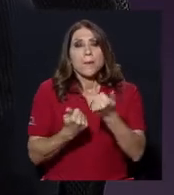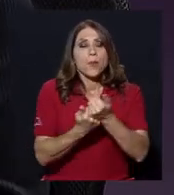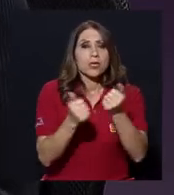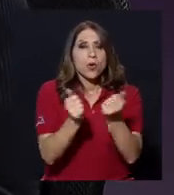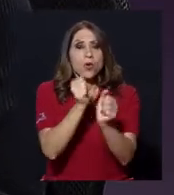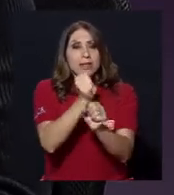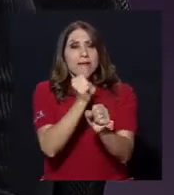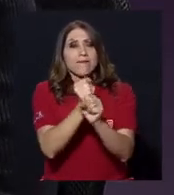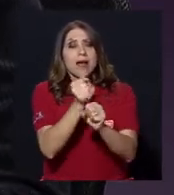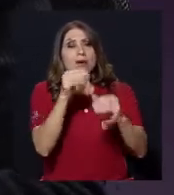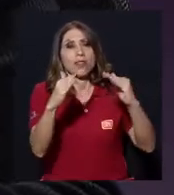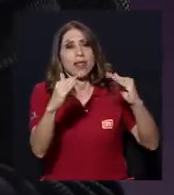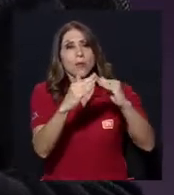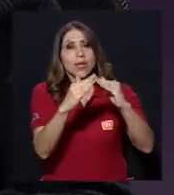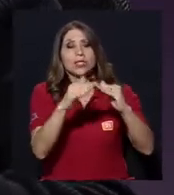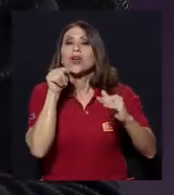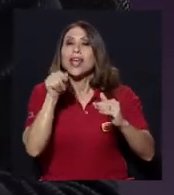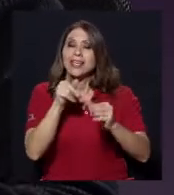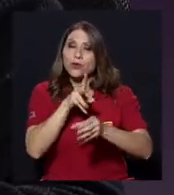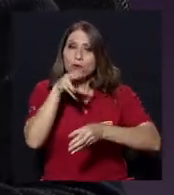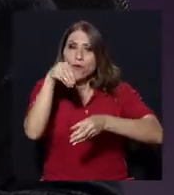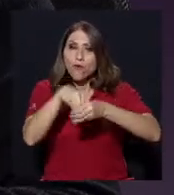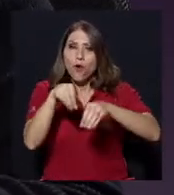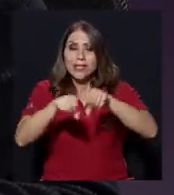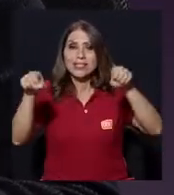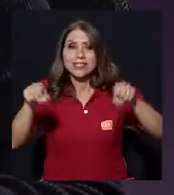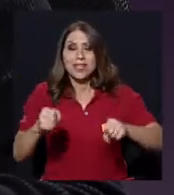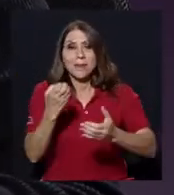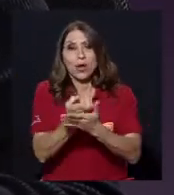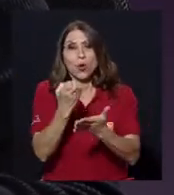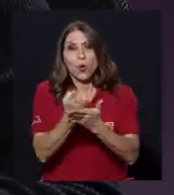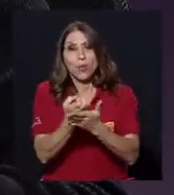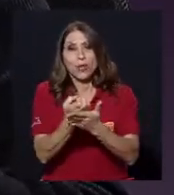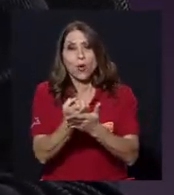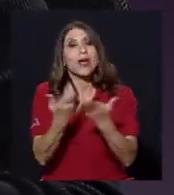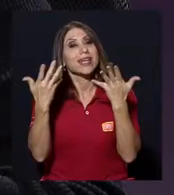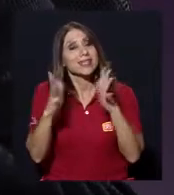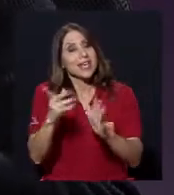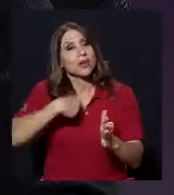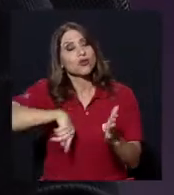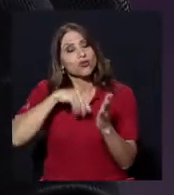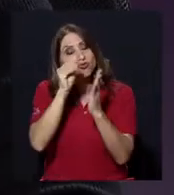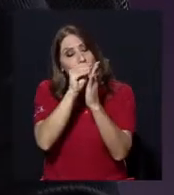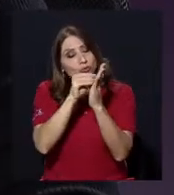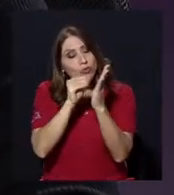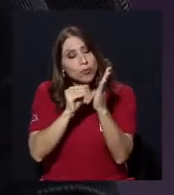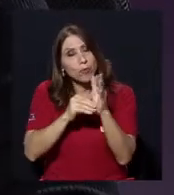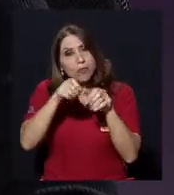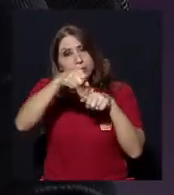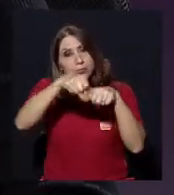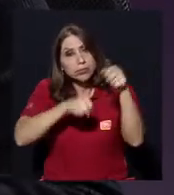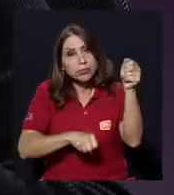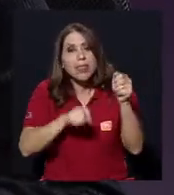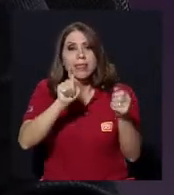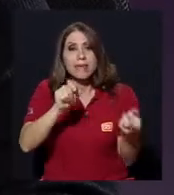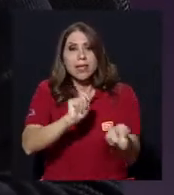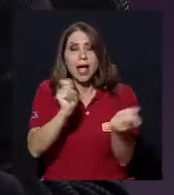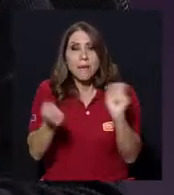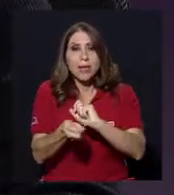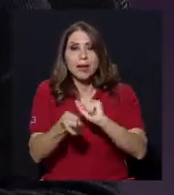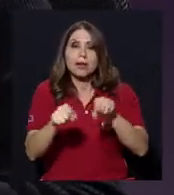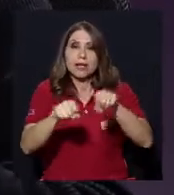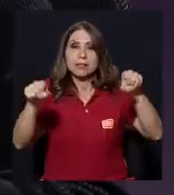doméstico, eso forma parte de este sistema económico que desde ese manifiesto se plantea que tenemos que cambiar. O sea, es un